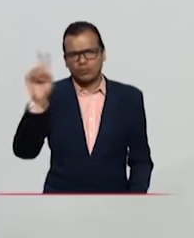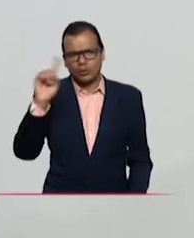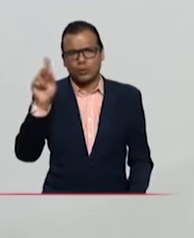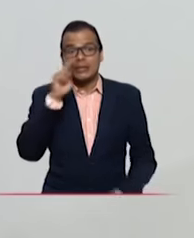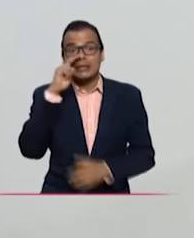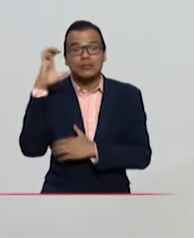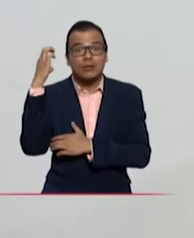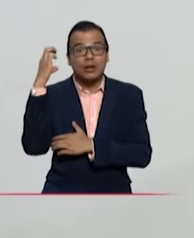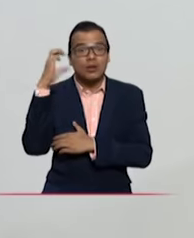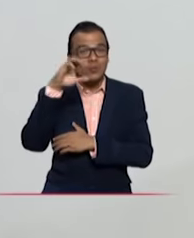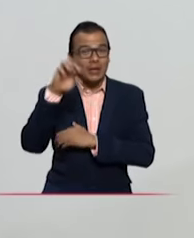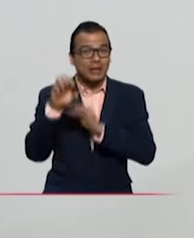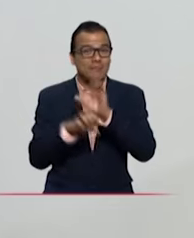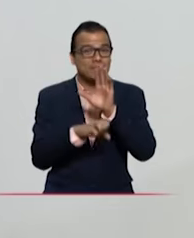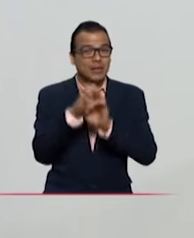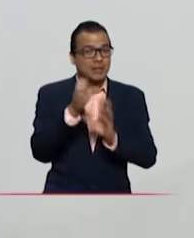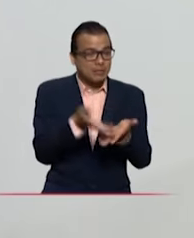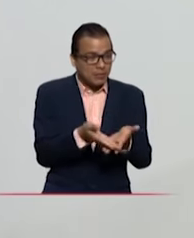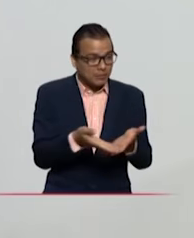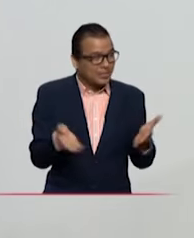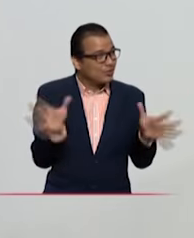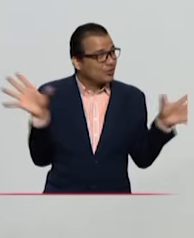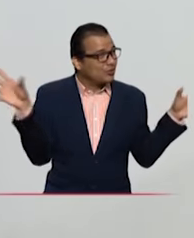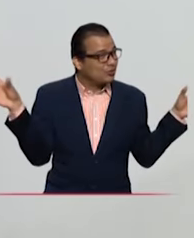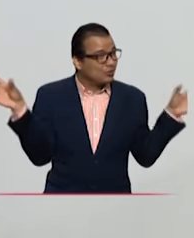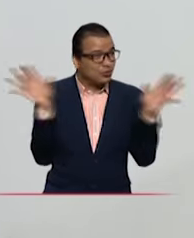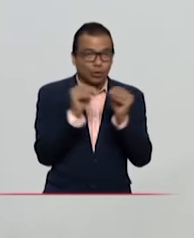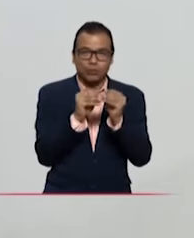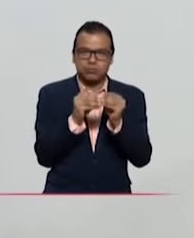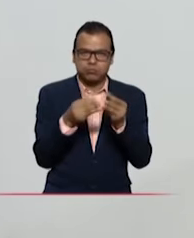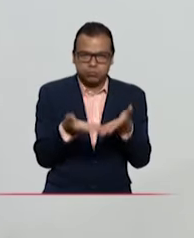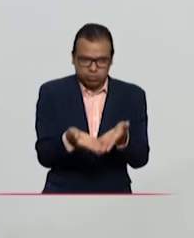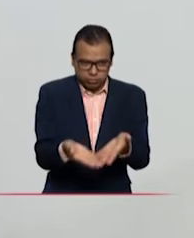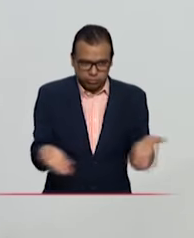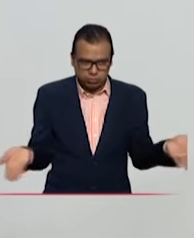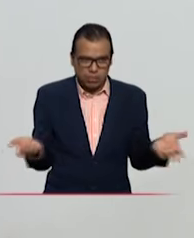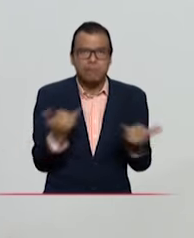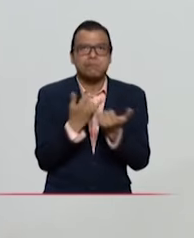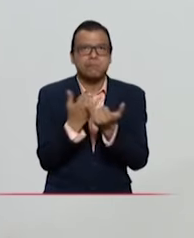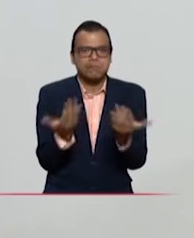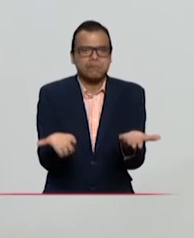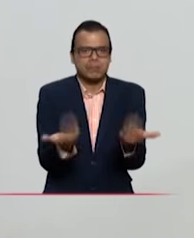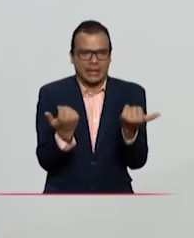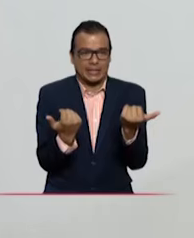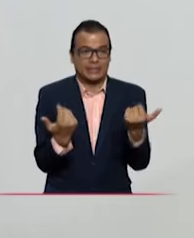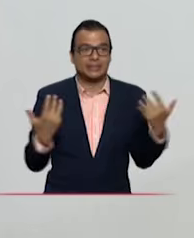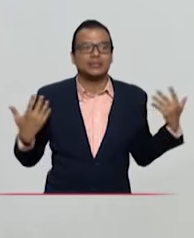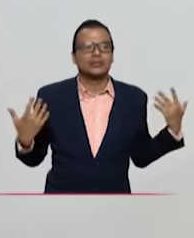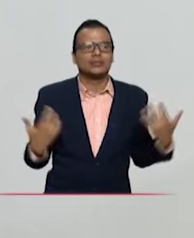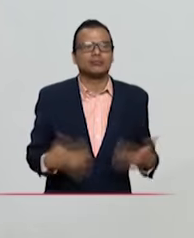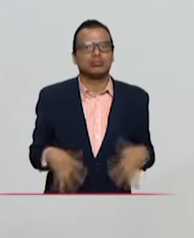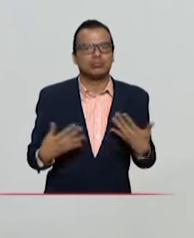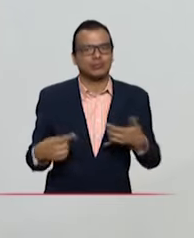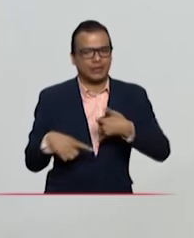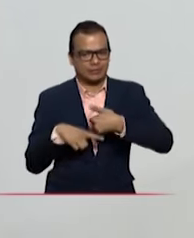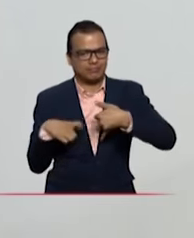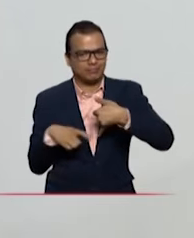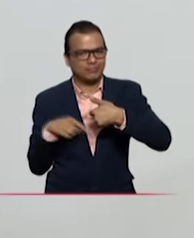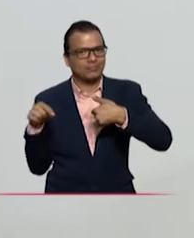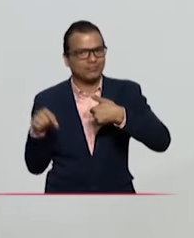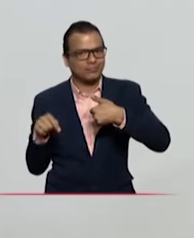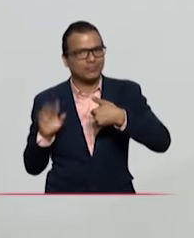rincones de Colombia. Eso es supremamente importante porque vamos a tener la oportunidad de conocer cómo en el Amazonas se